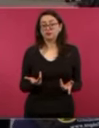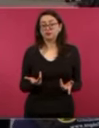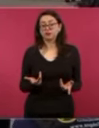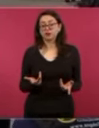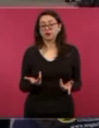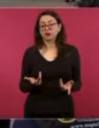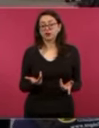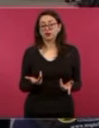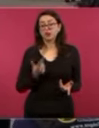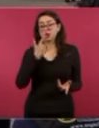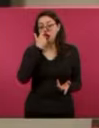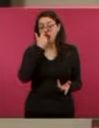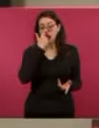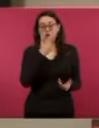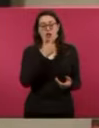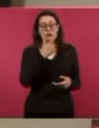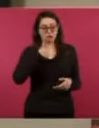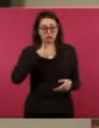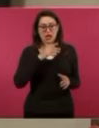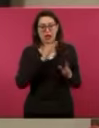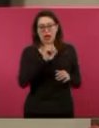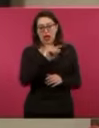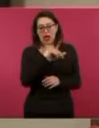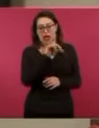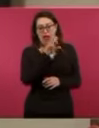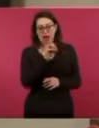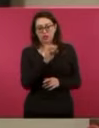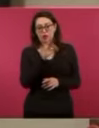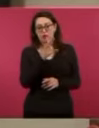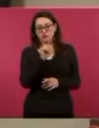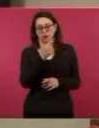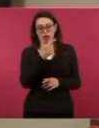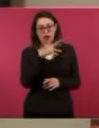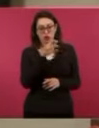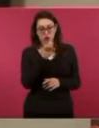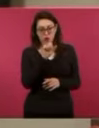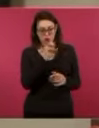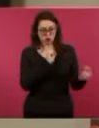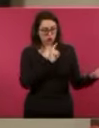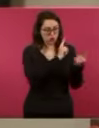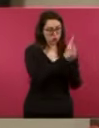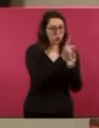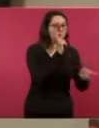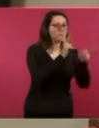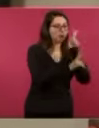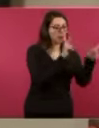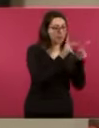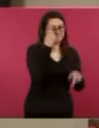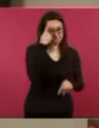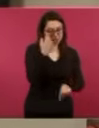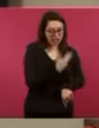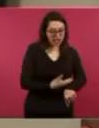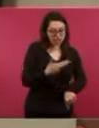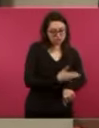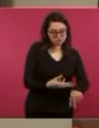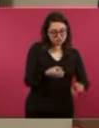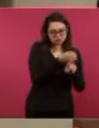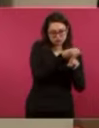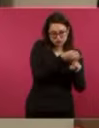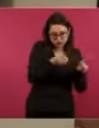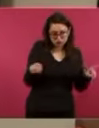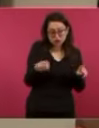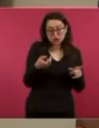ayudando para poder regularizar y que esta persona nos siga con esta situación. Yo le pregunto, presidente, ¿qué